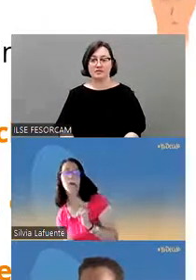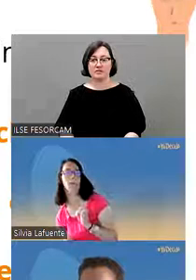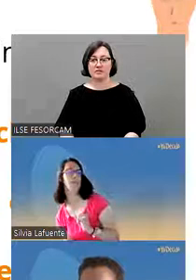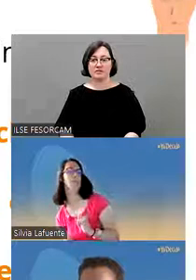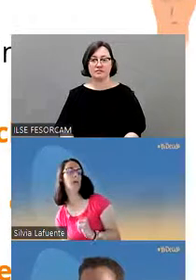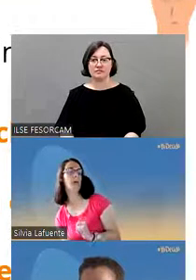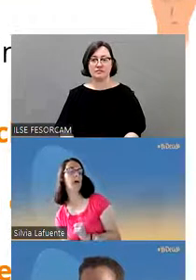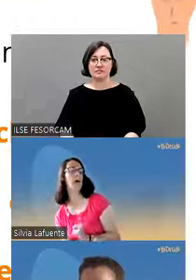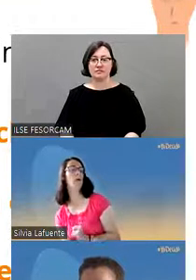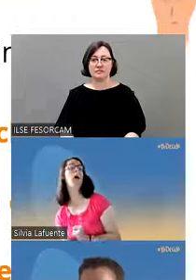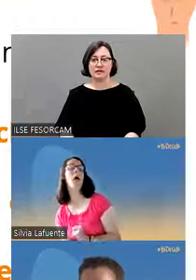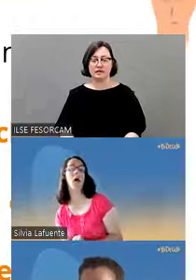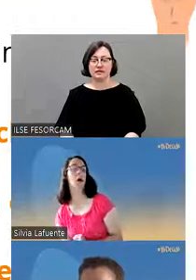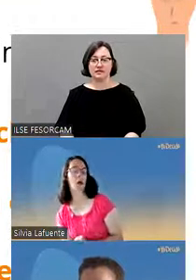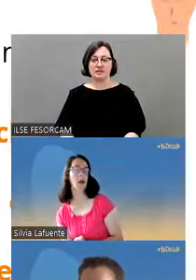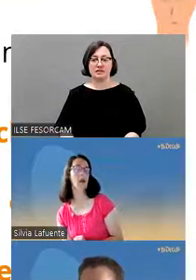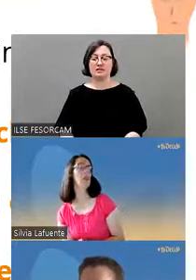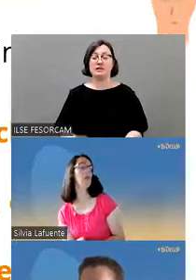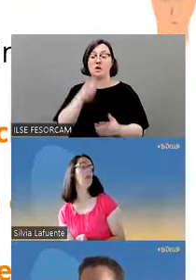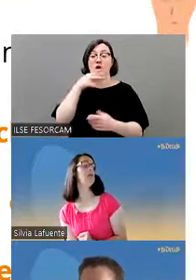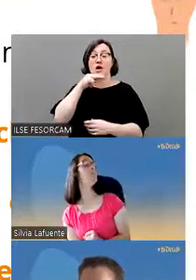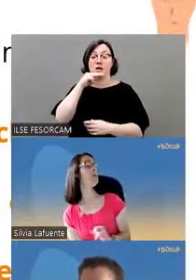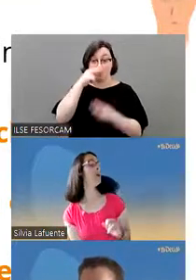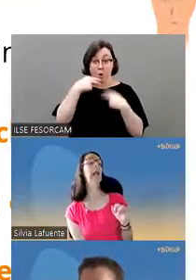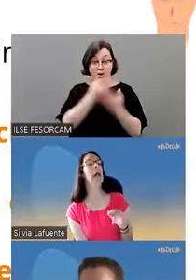público. Que los aseos públicos